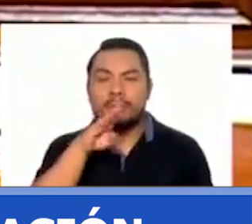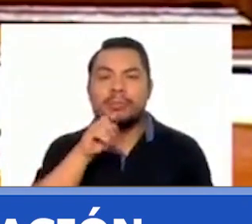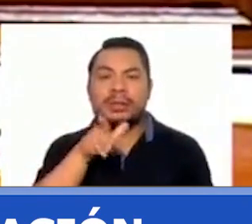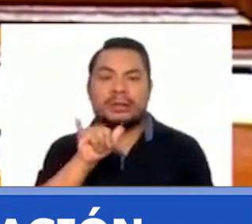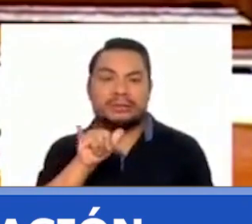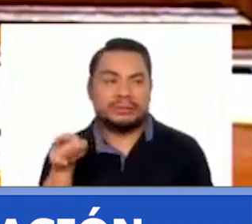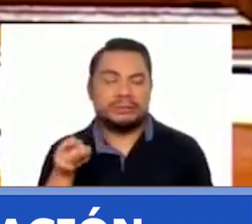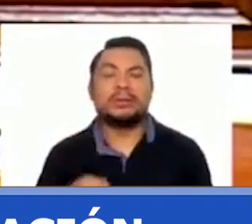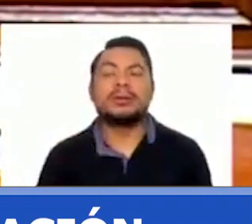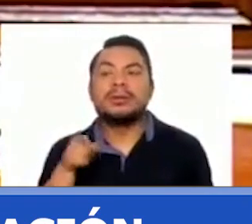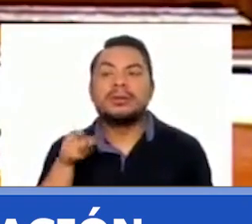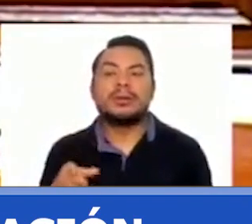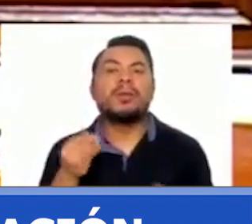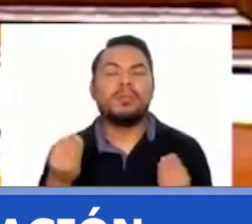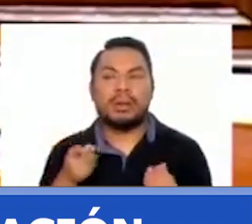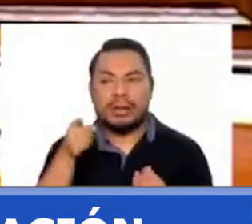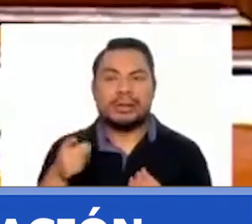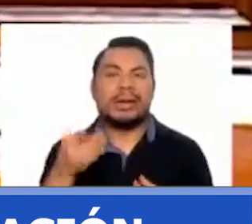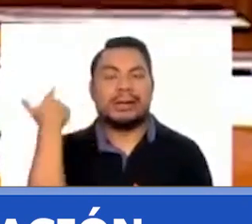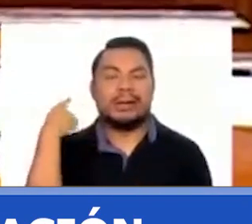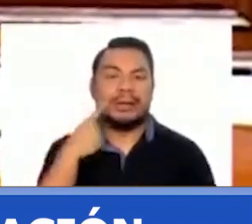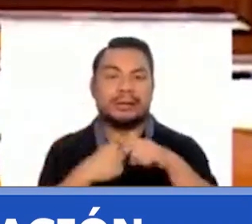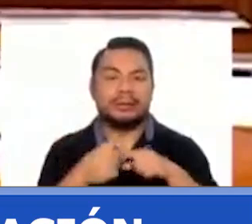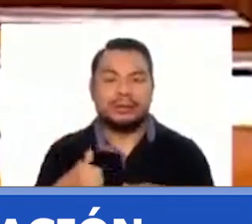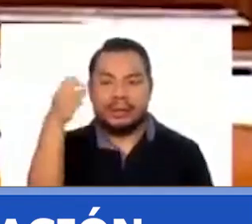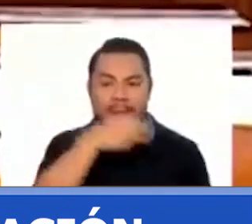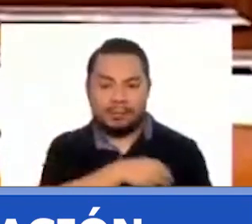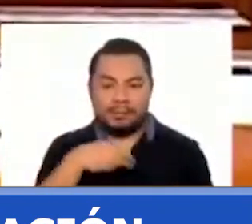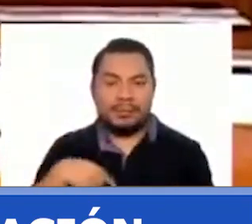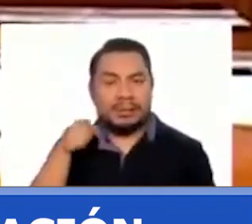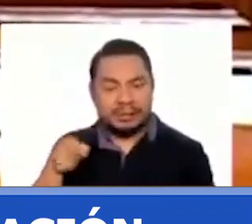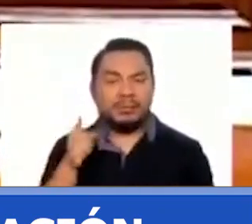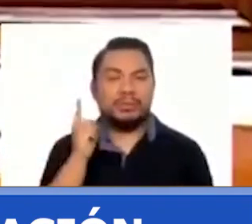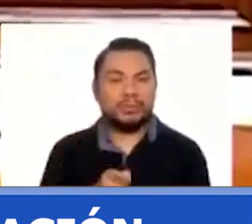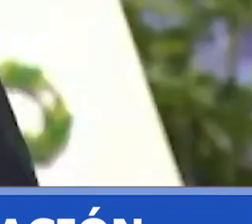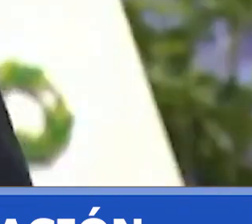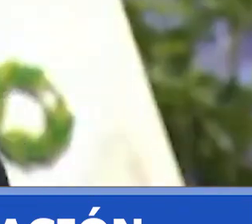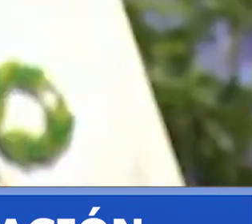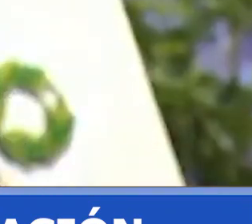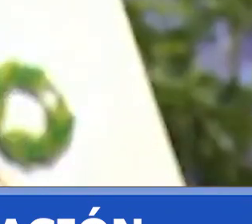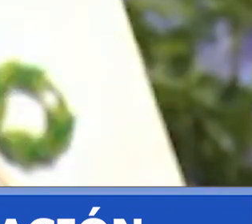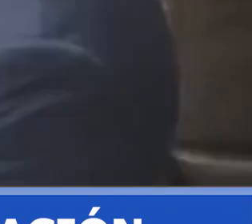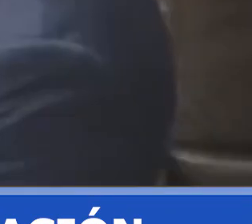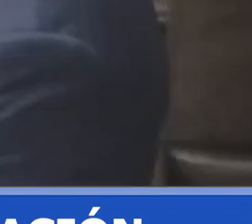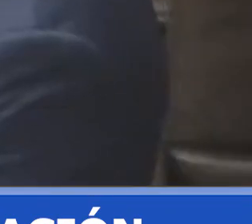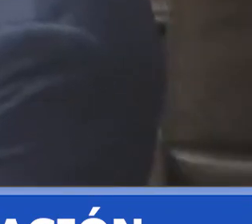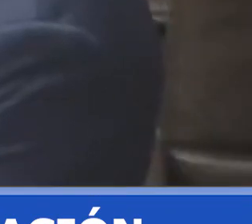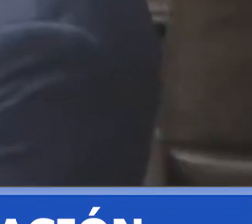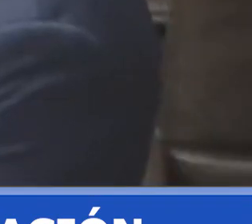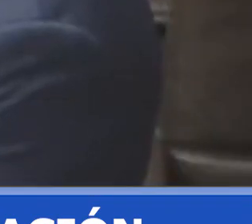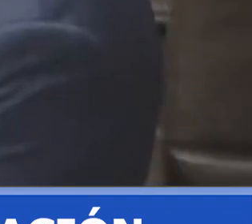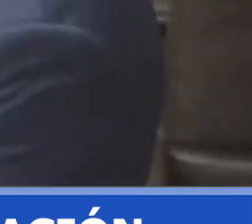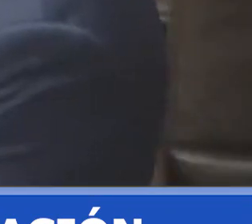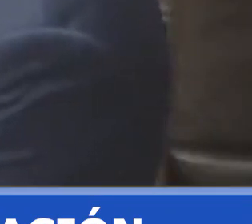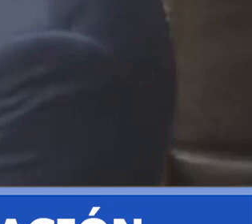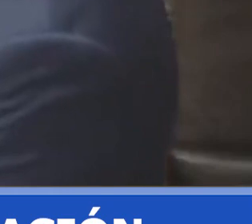Chávez Chino en su condición de expresidenta del Consejo de Ministros. En el caso del congresista